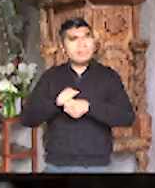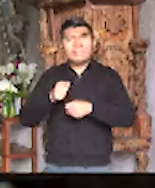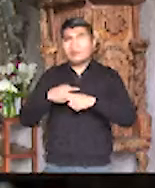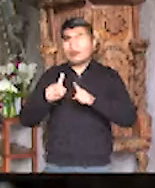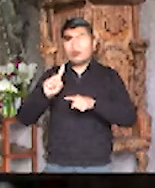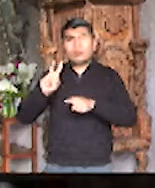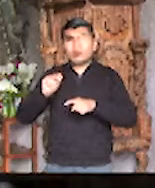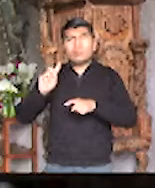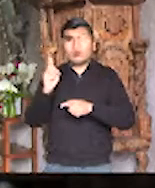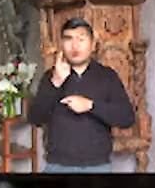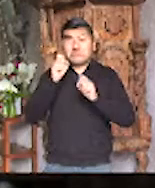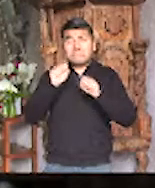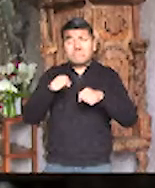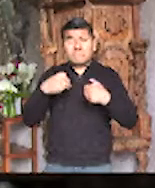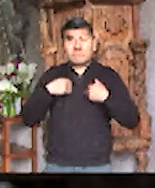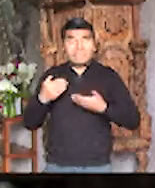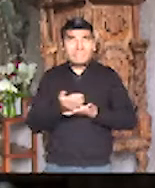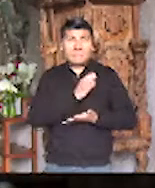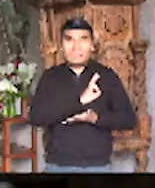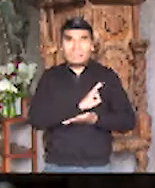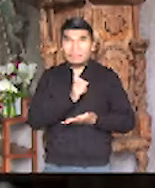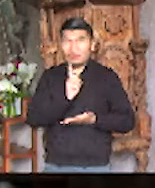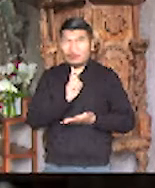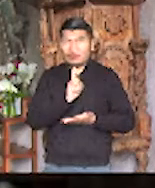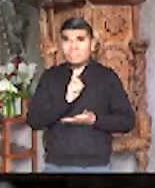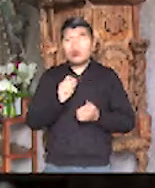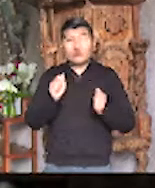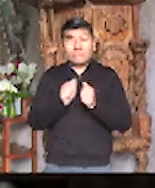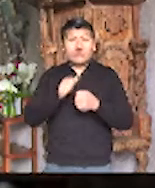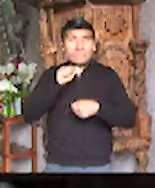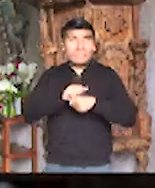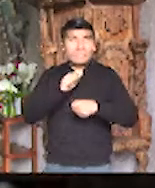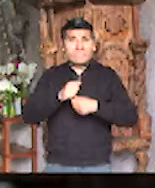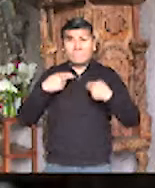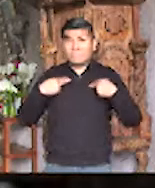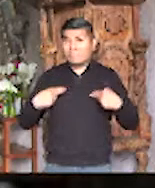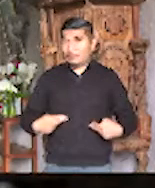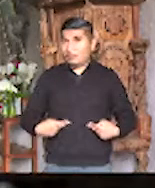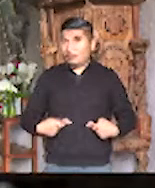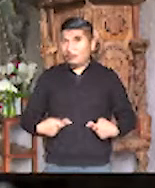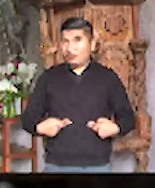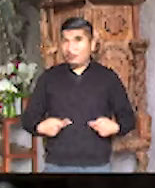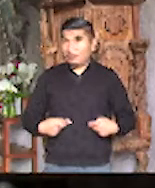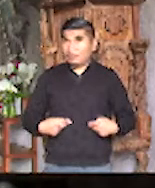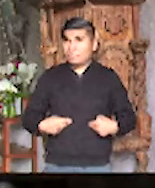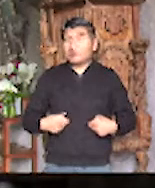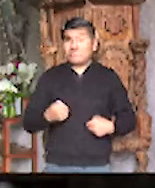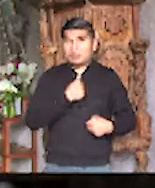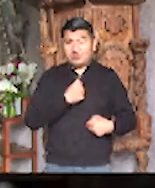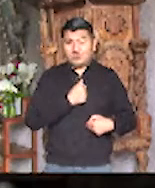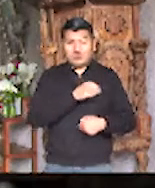puede obtener ganar solo mediante el trabajo humano mediante el propio